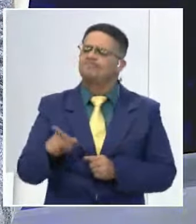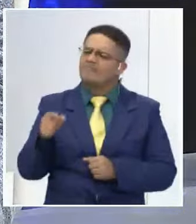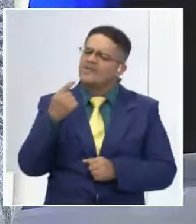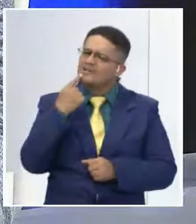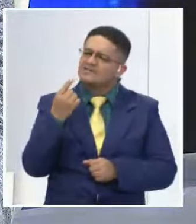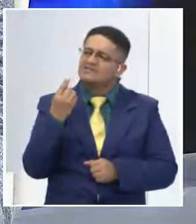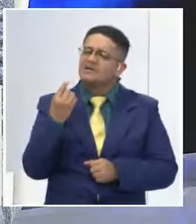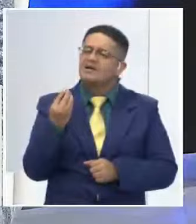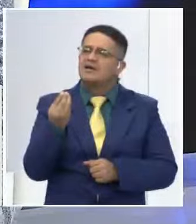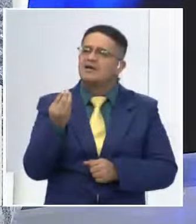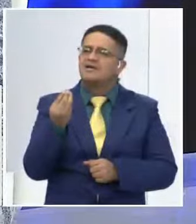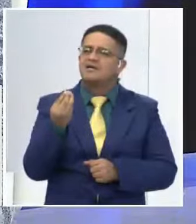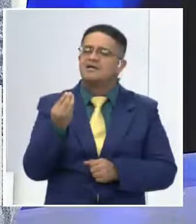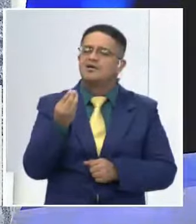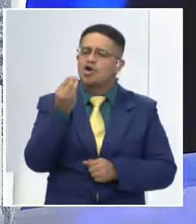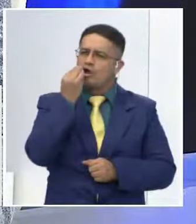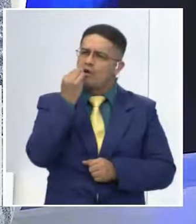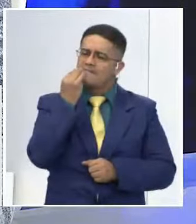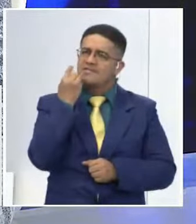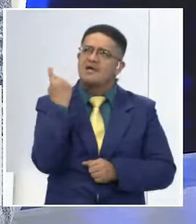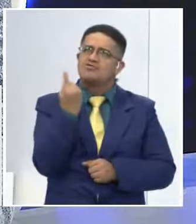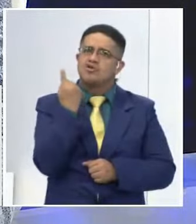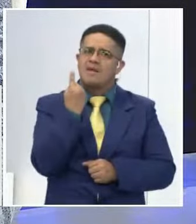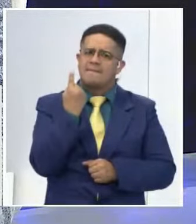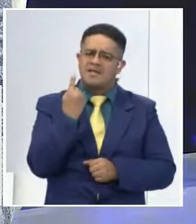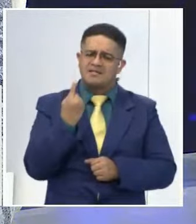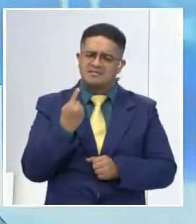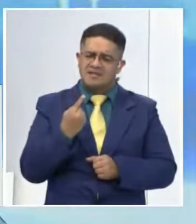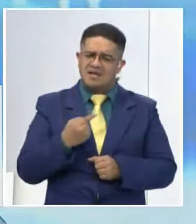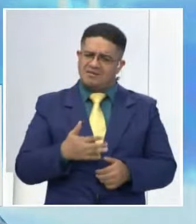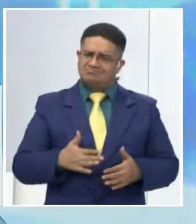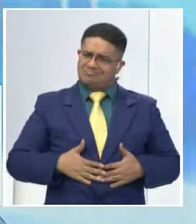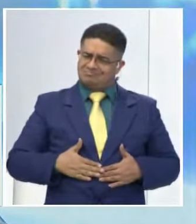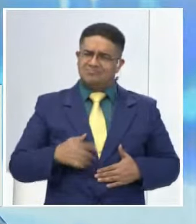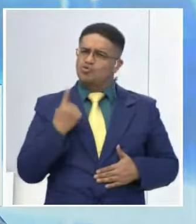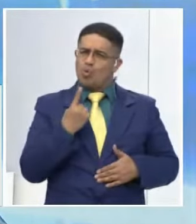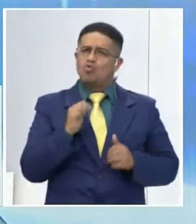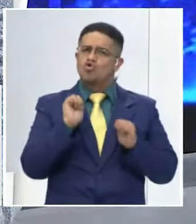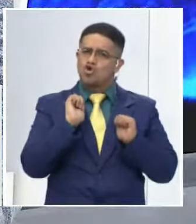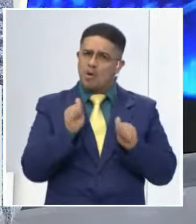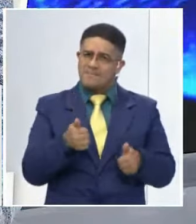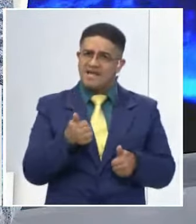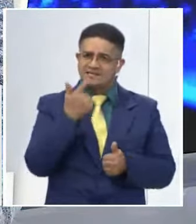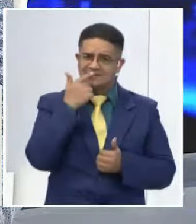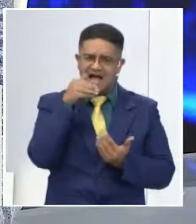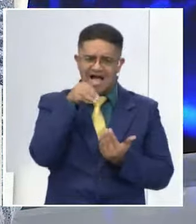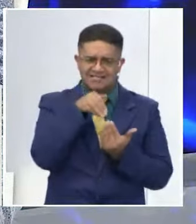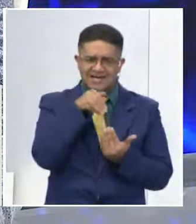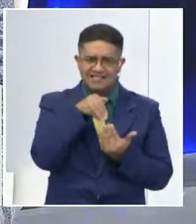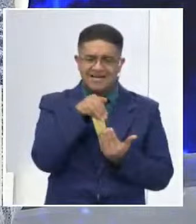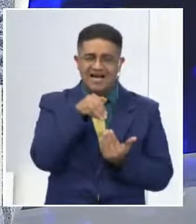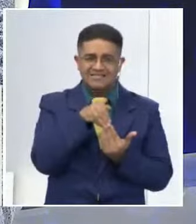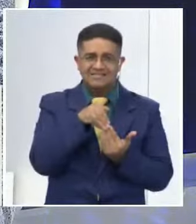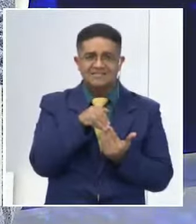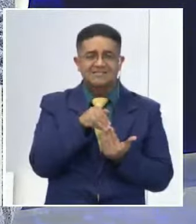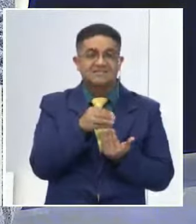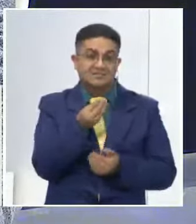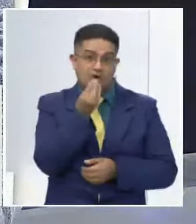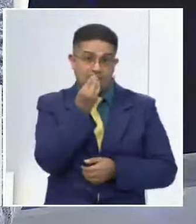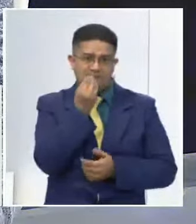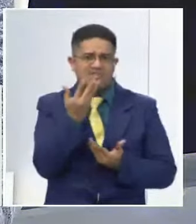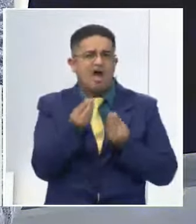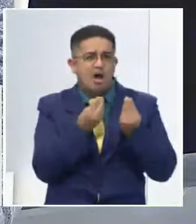no se limita al estómago, sino que incluso inicia desde el momento en el que este alimento ingresa a nuestro